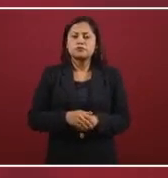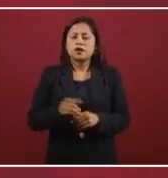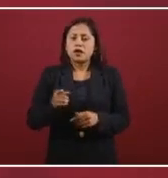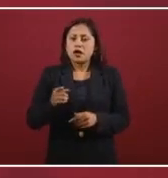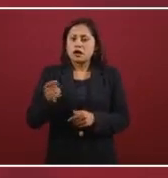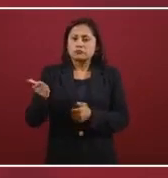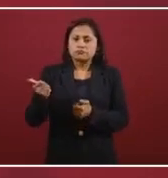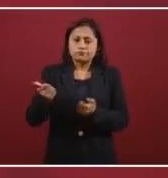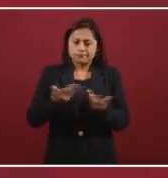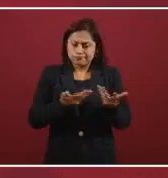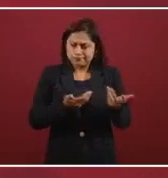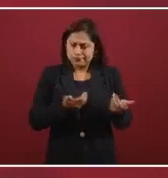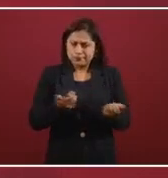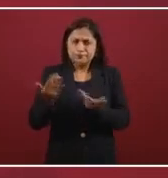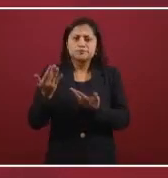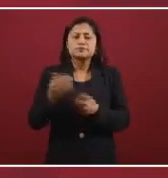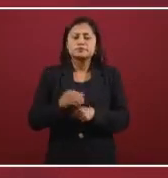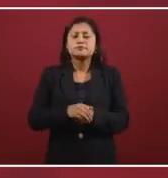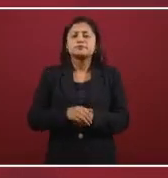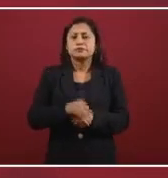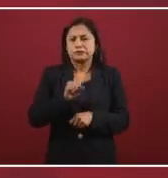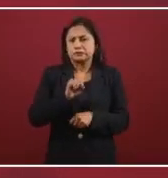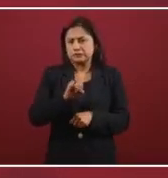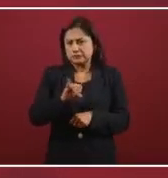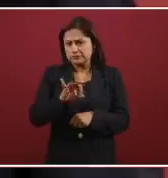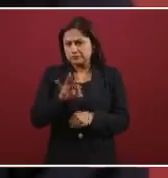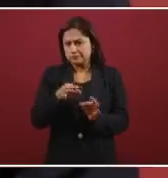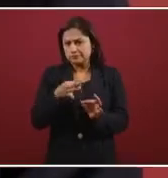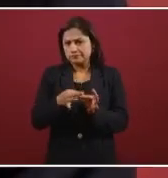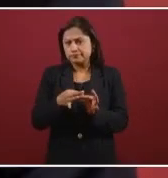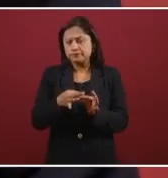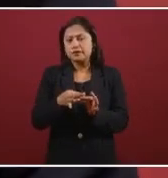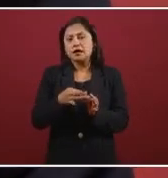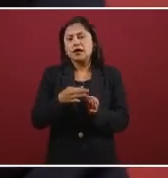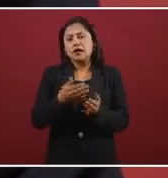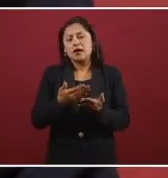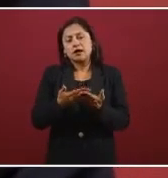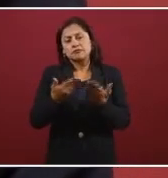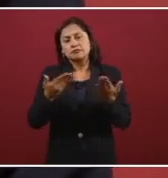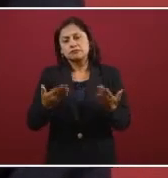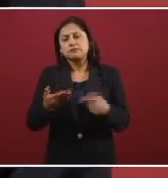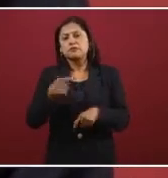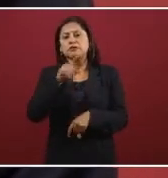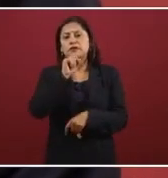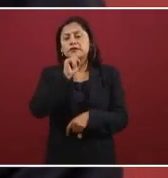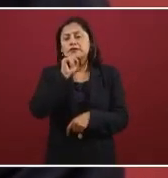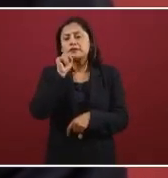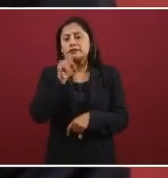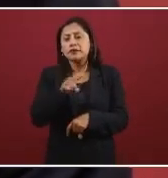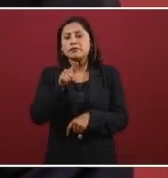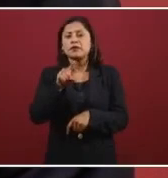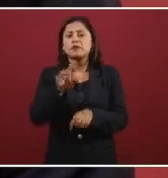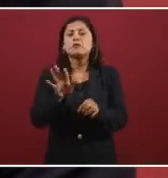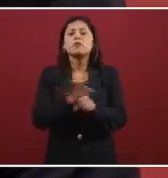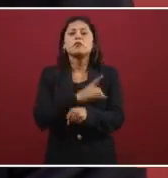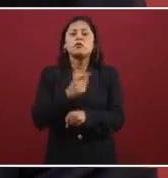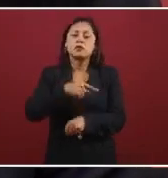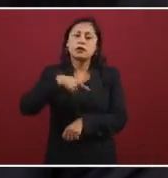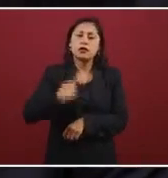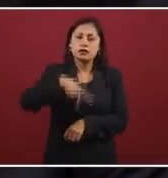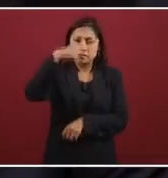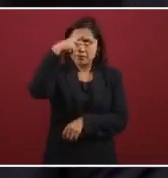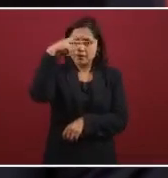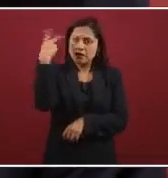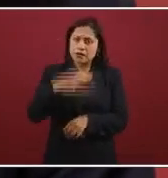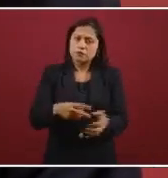también porque ha aumentado la capacidad de refinación de las